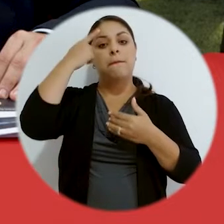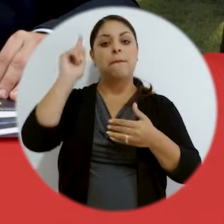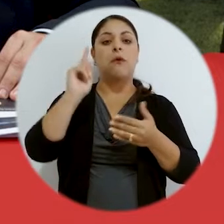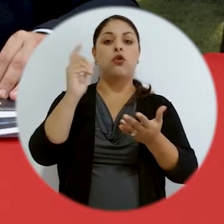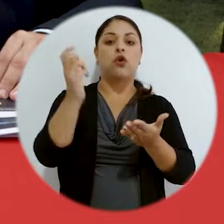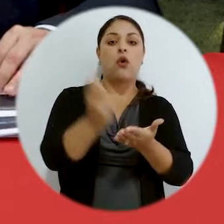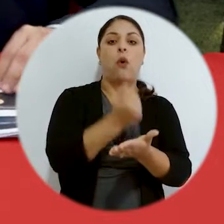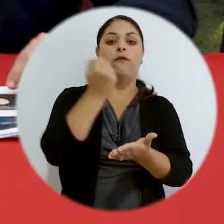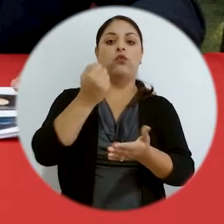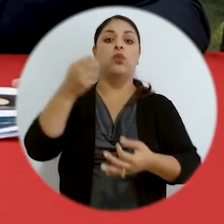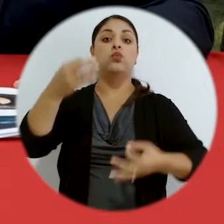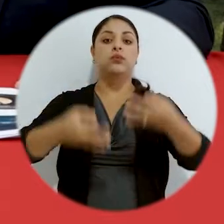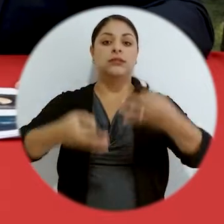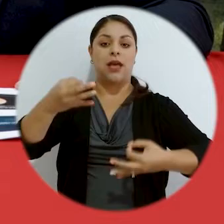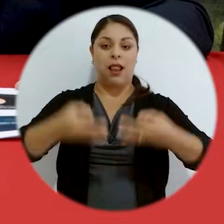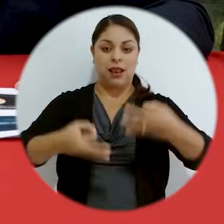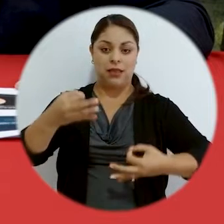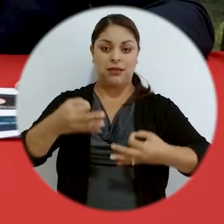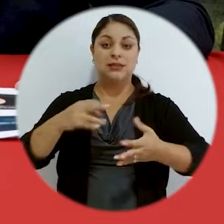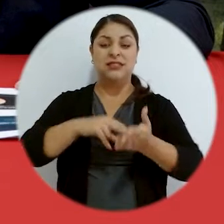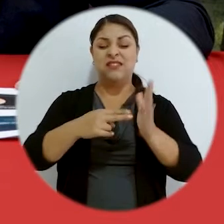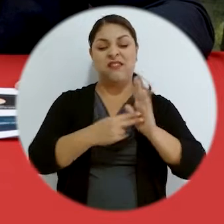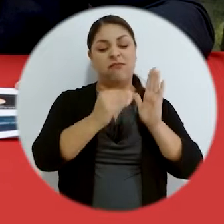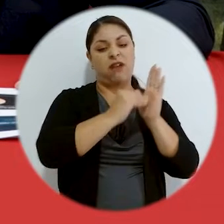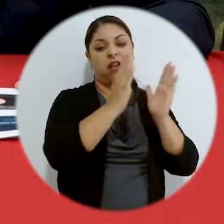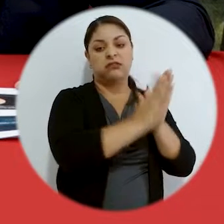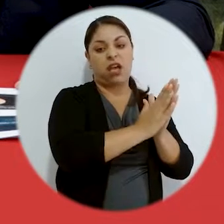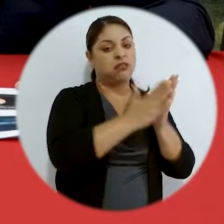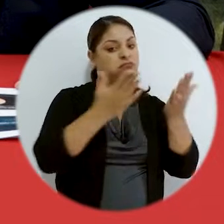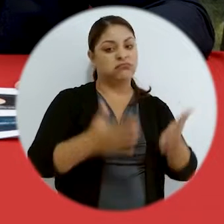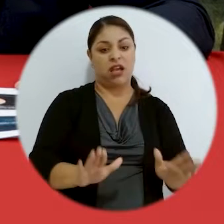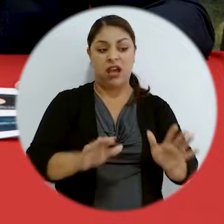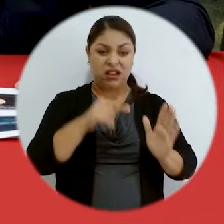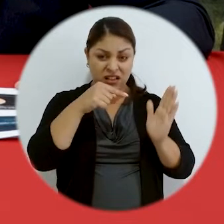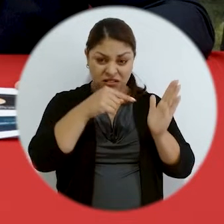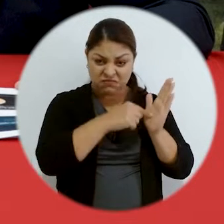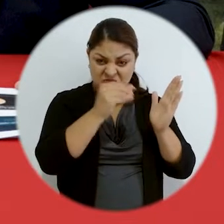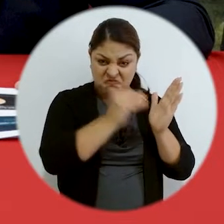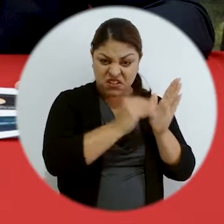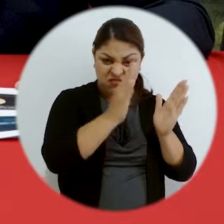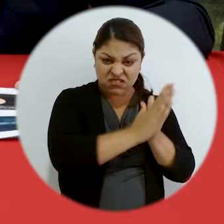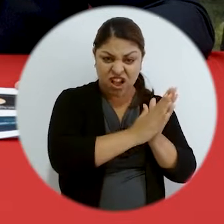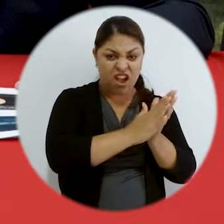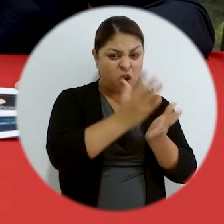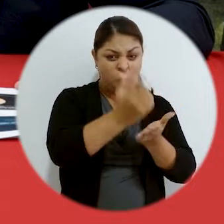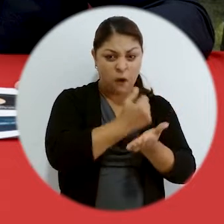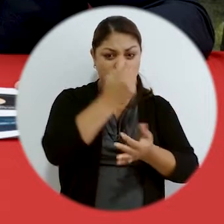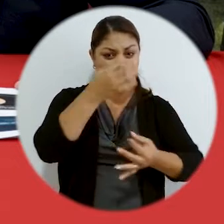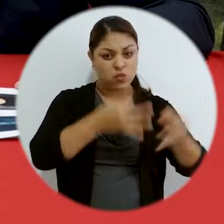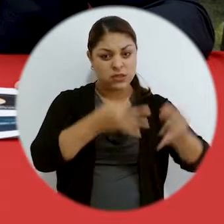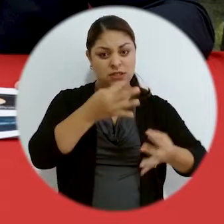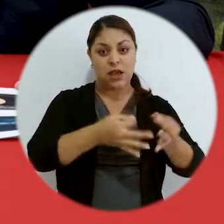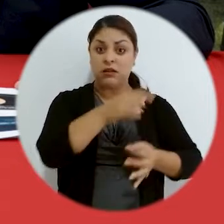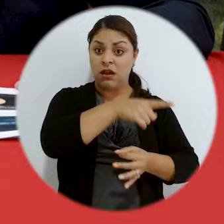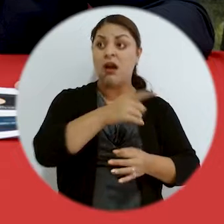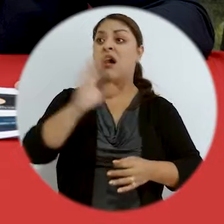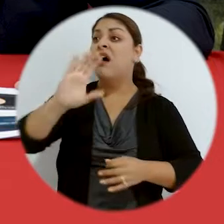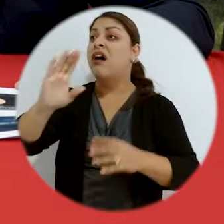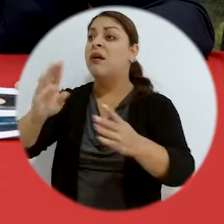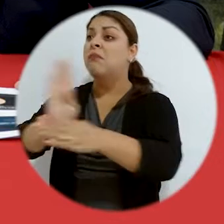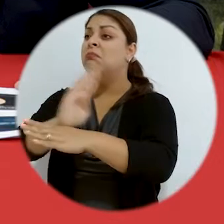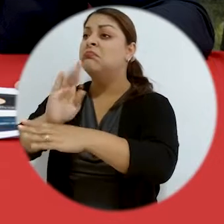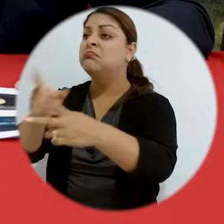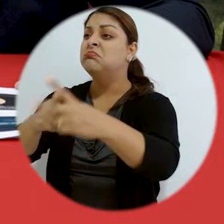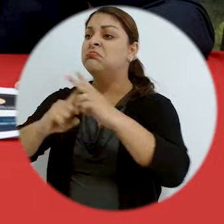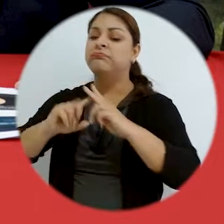judicial. O sea, que si esas personas terminan manchadas por un cobro judicial, esas personas ya no podrían acceder a un crédito en